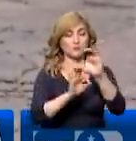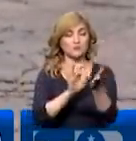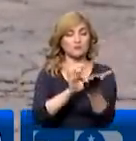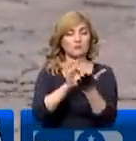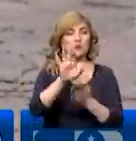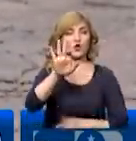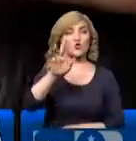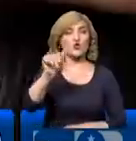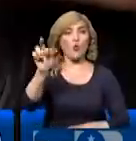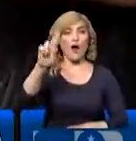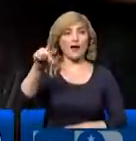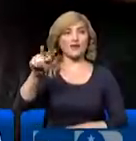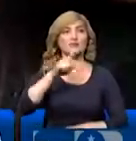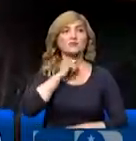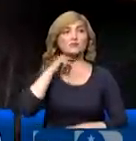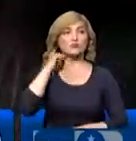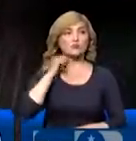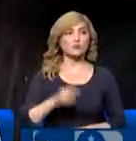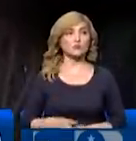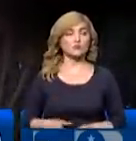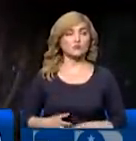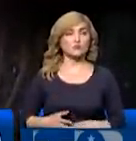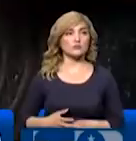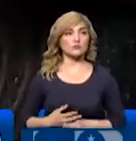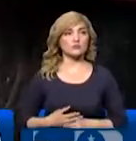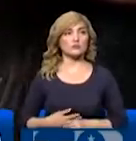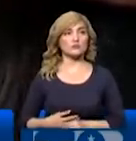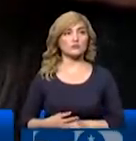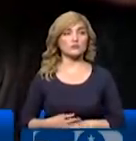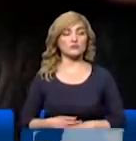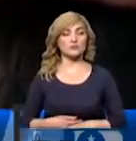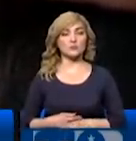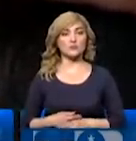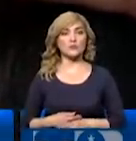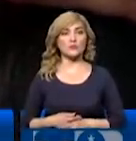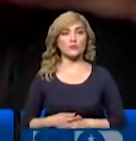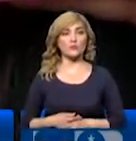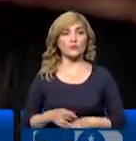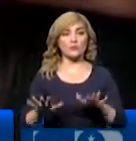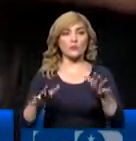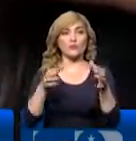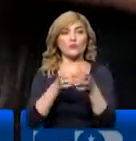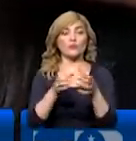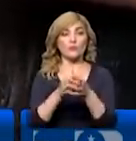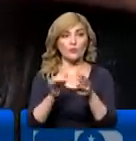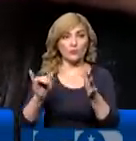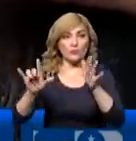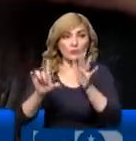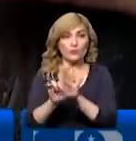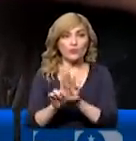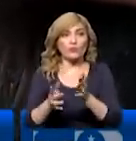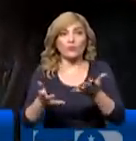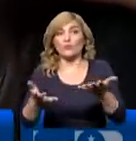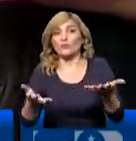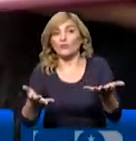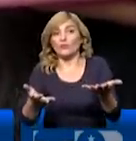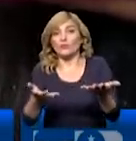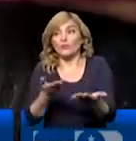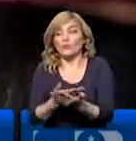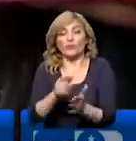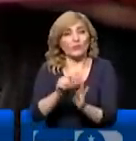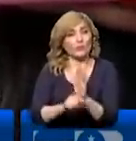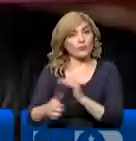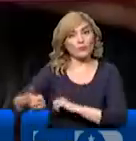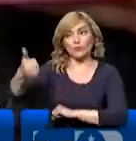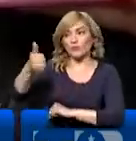José Carlos Tuárez. Un supuesto presunto delito de asociación ilícita y también de oferta de tráfico